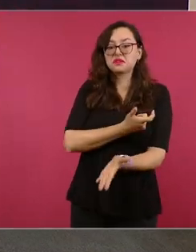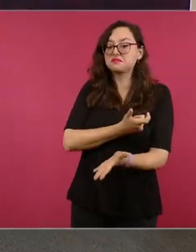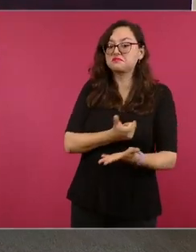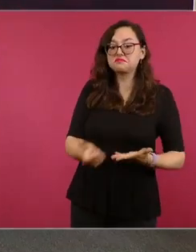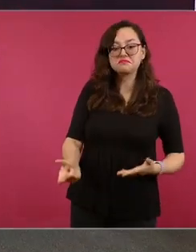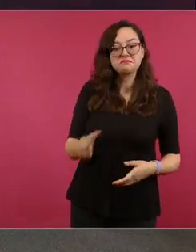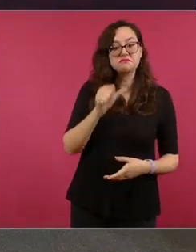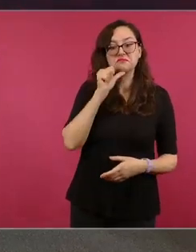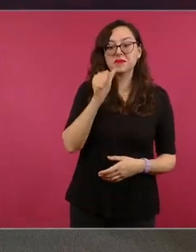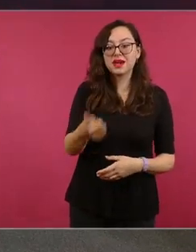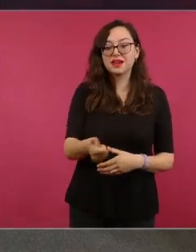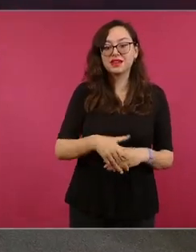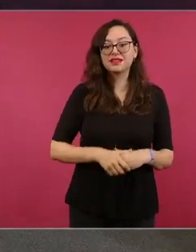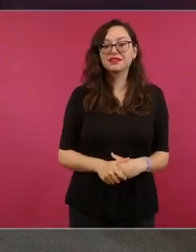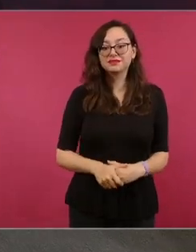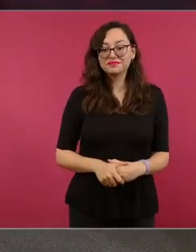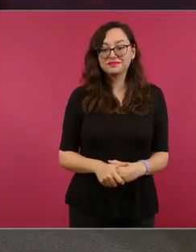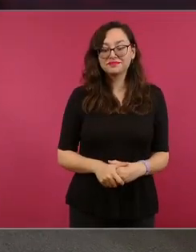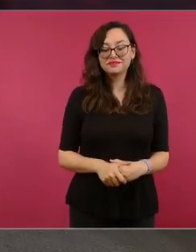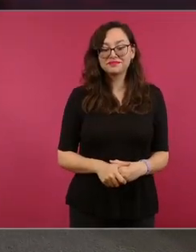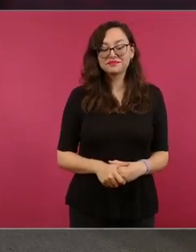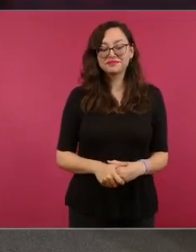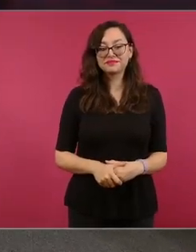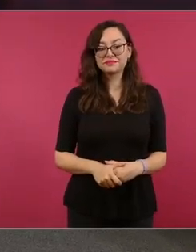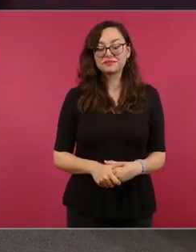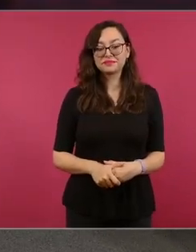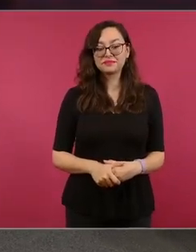del gobierno de Estados Unidos.